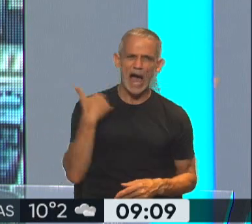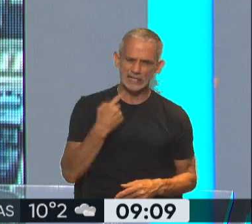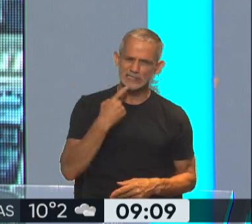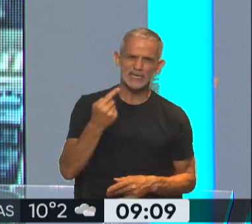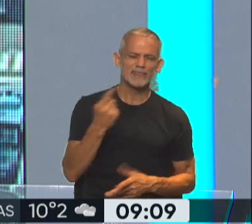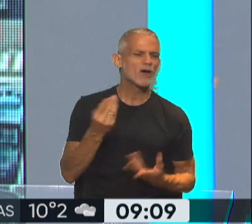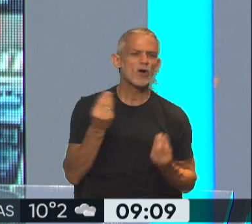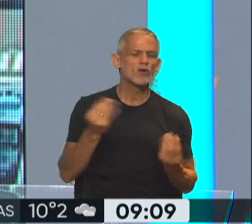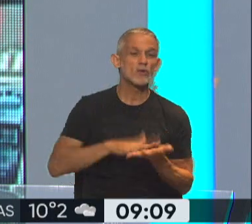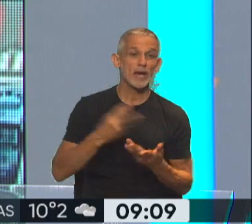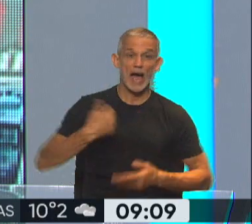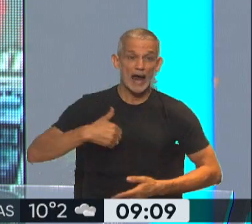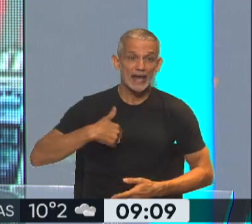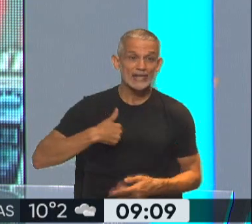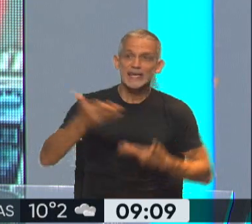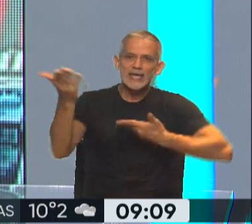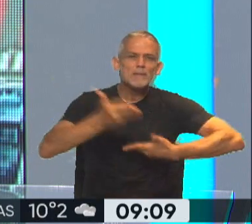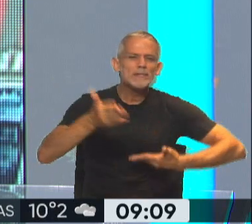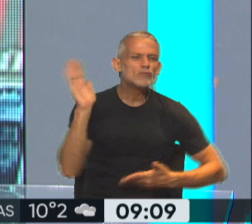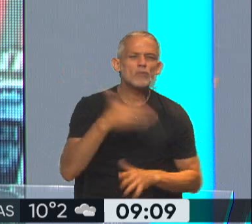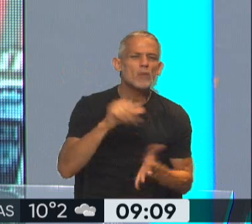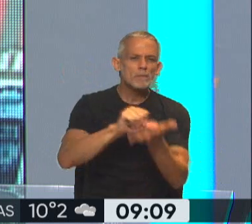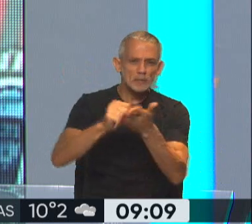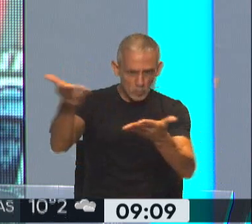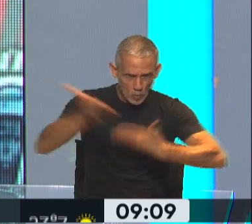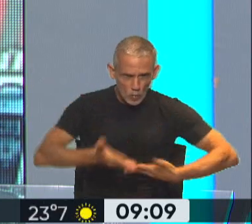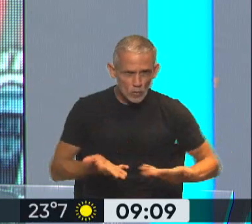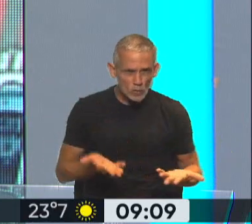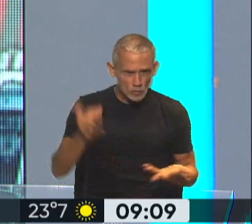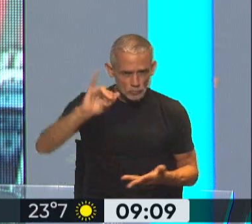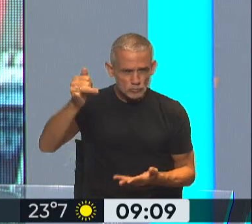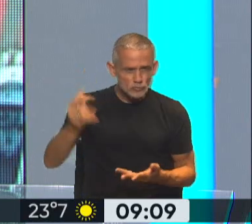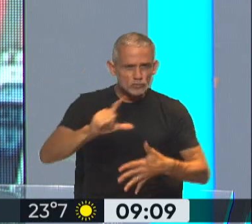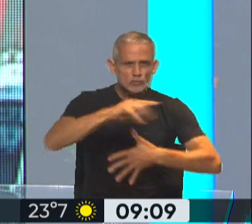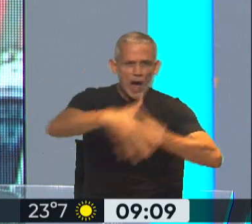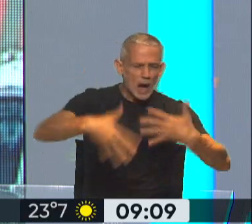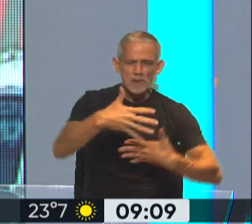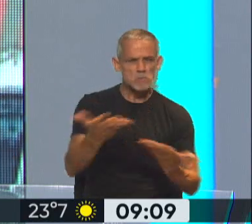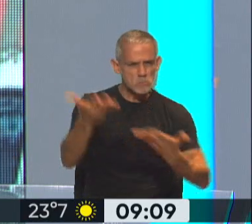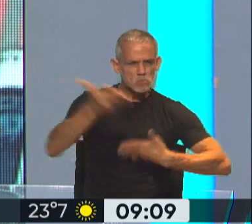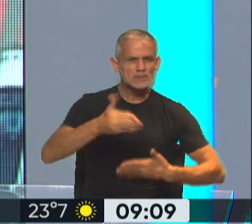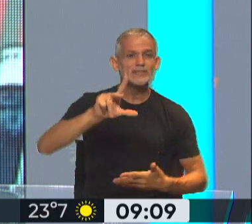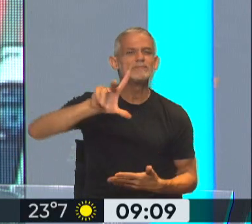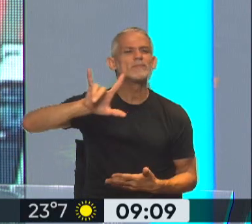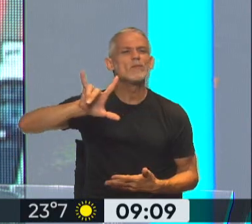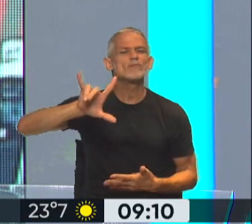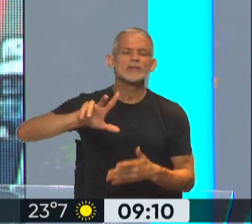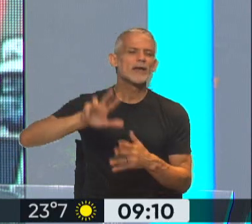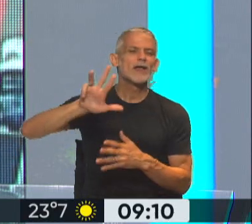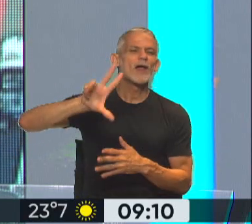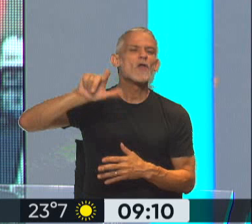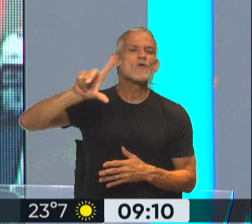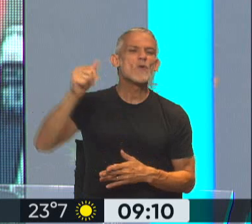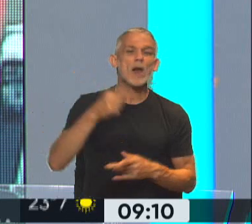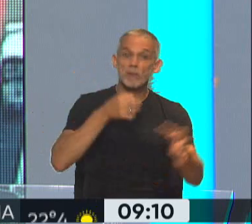en el sentido de que Argentina invitó a todos los países a todos los países de la región y Lula planteaba que hay que